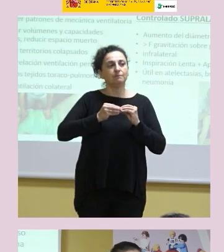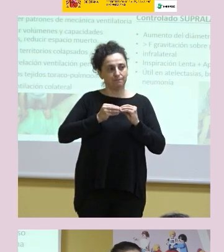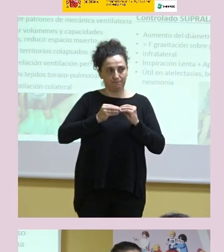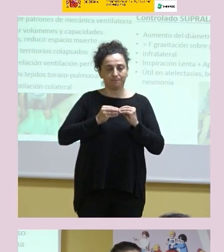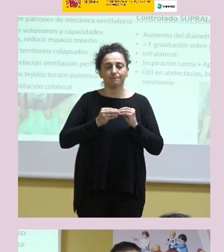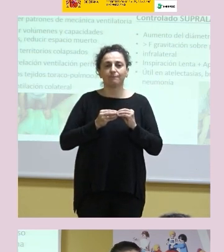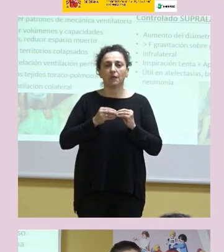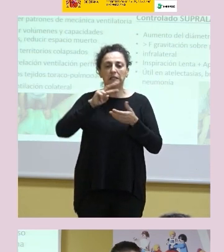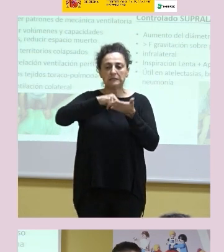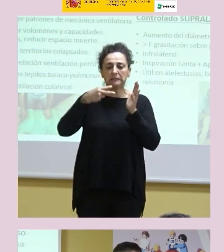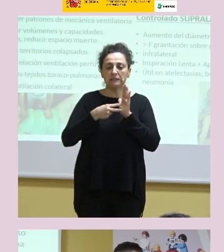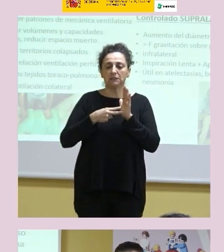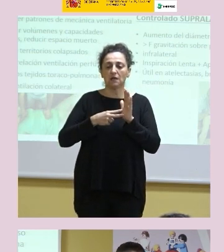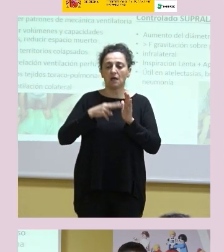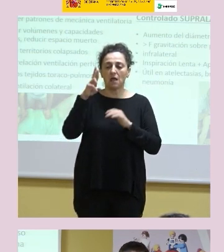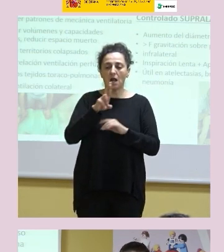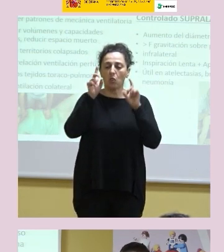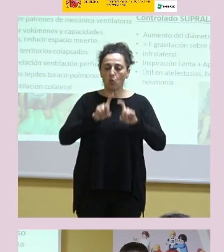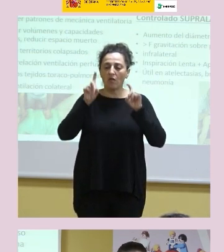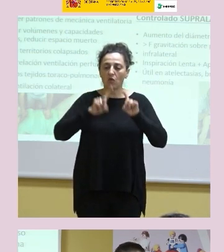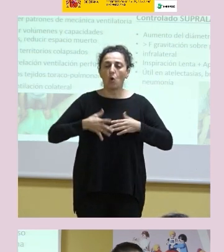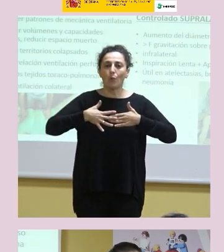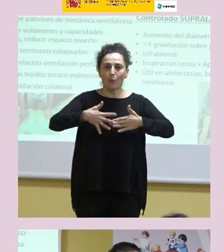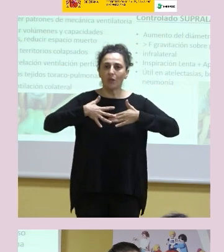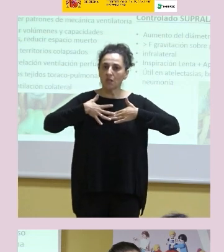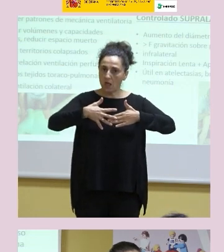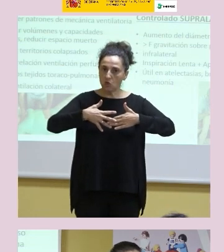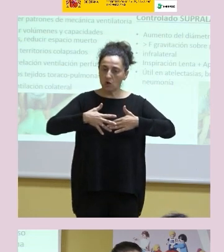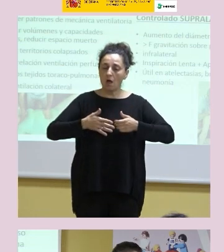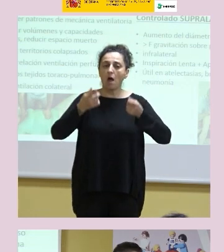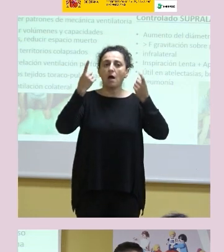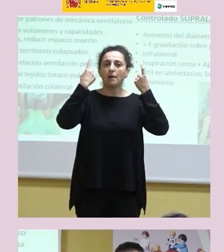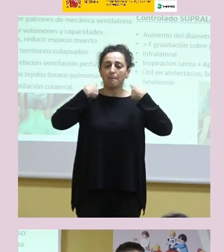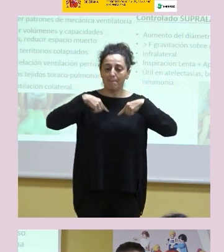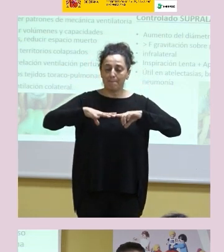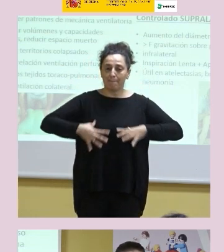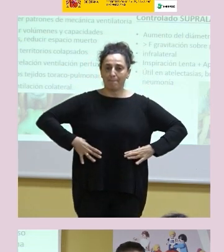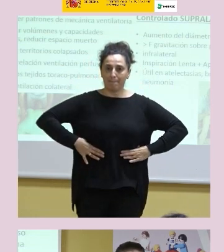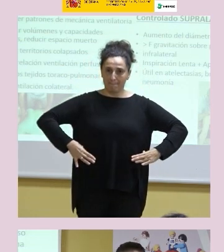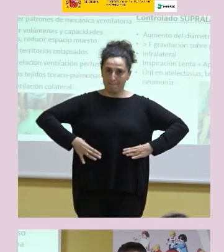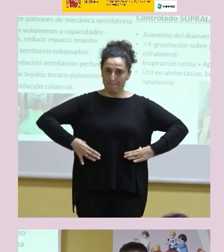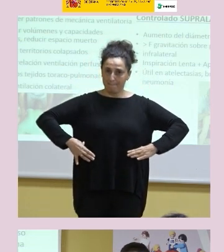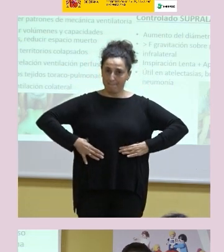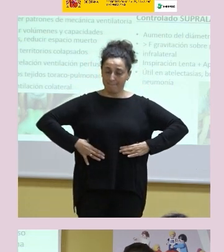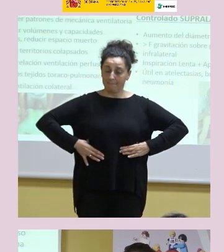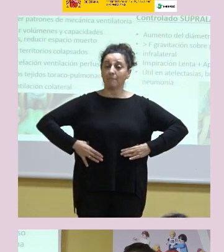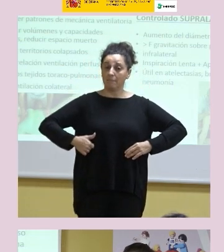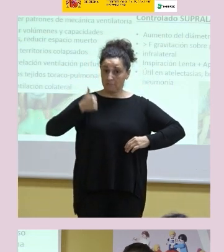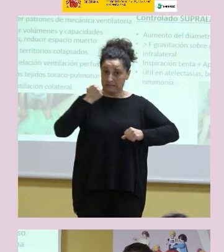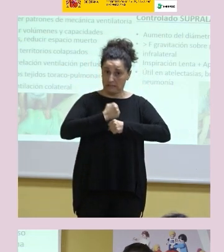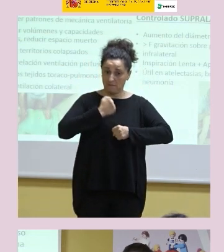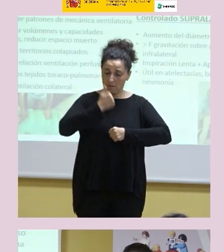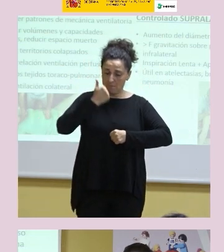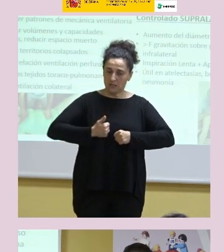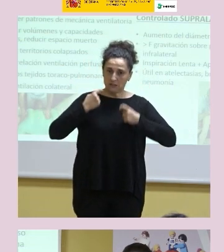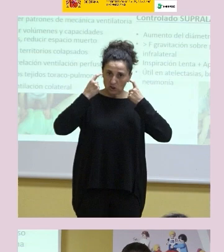Realizamos técnicas de reeducación ventilatoria enfocadas a usar más el diafragma en vez de la musculatura accesoria del cuello y de las costillas que hemos